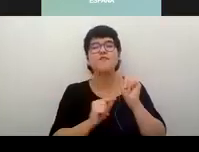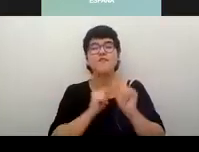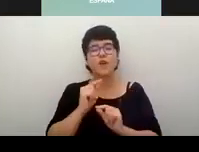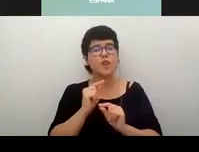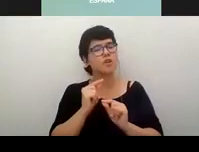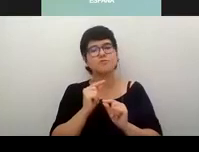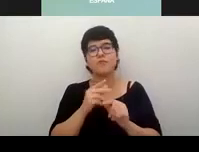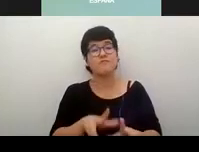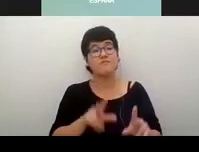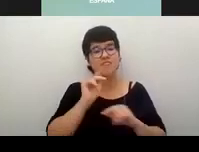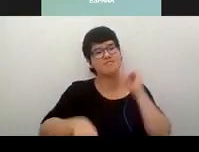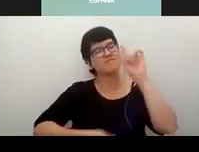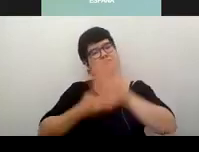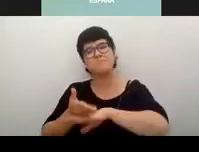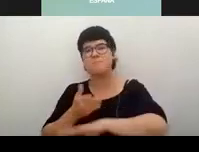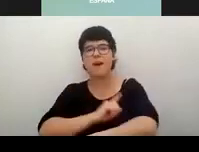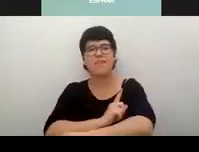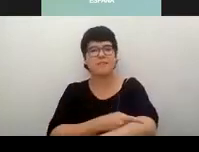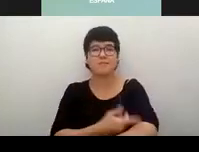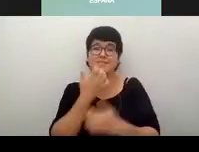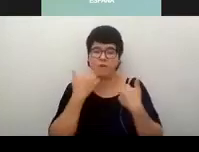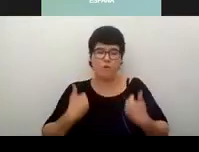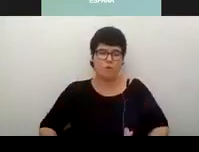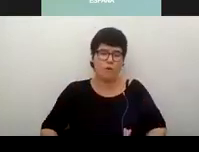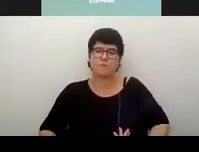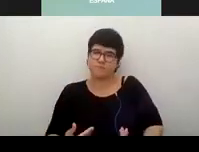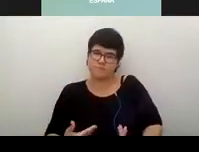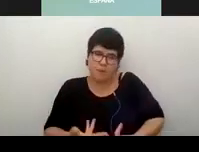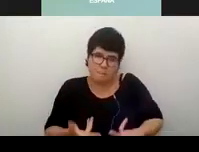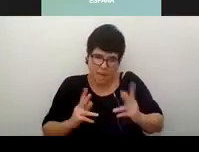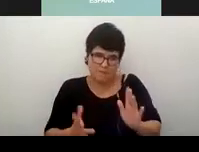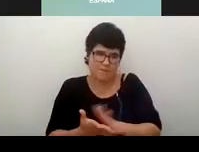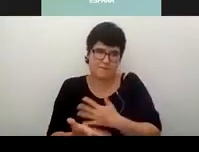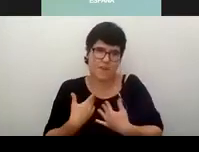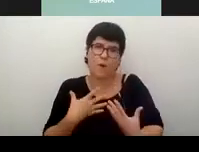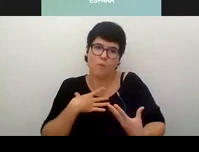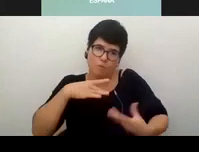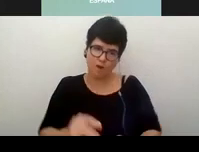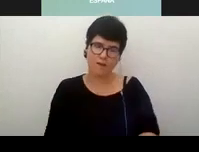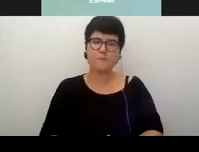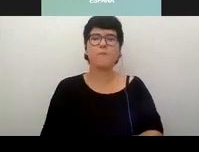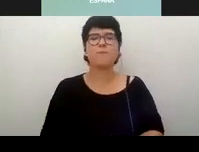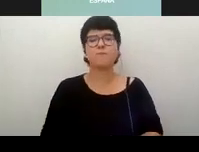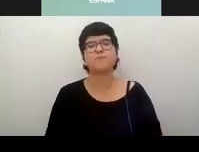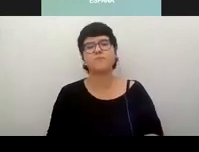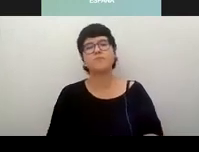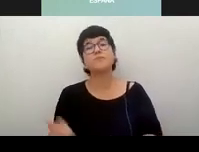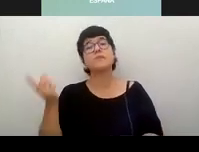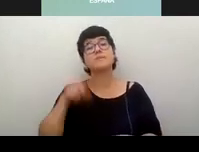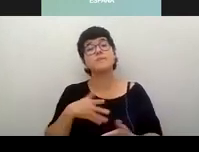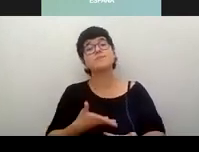físico. Si lo permite el cuerpo, evidentemente. La dieta mediterránea también ayuda a perder peso y beneficia a tu